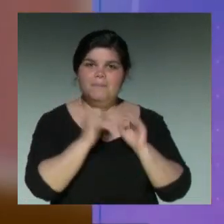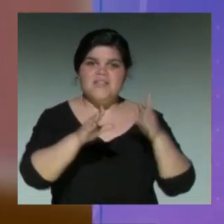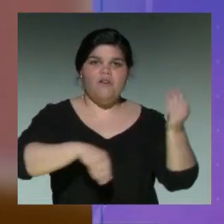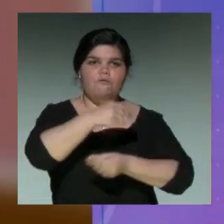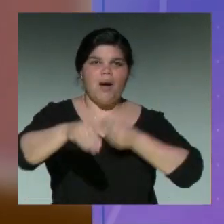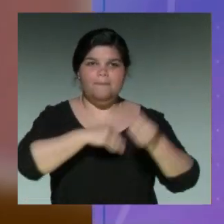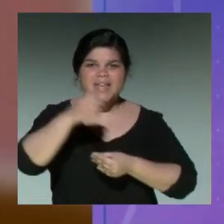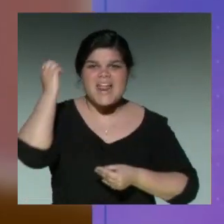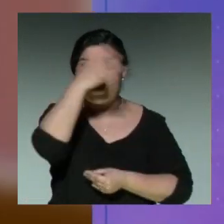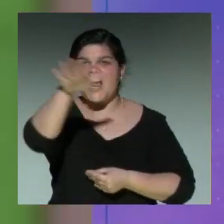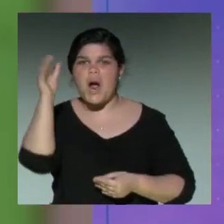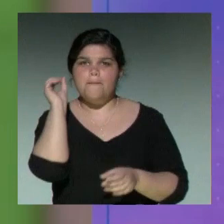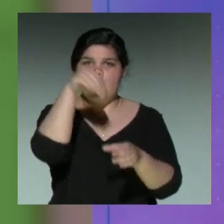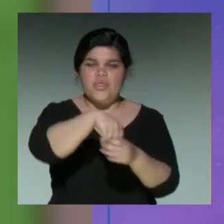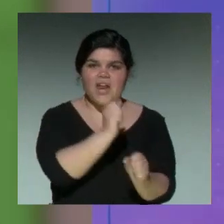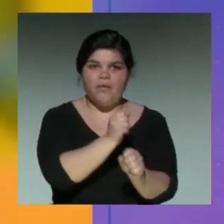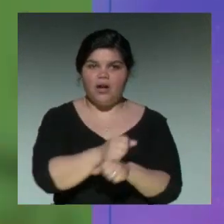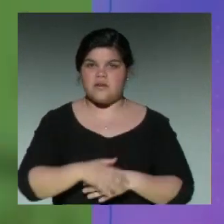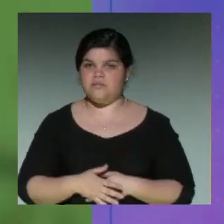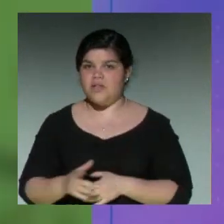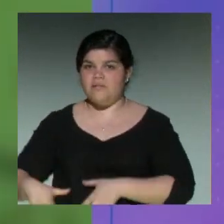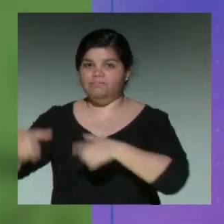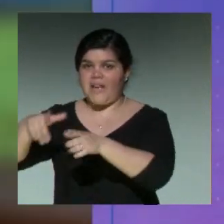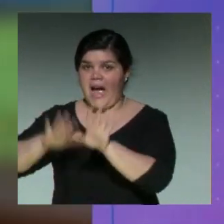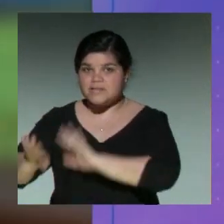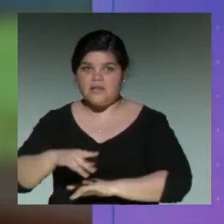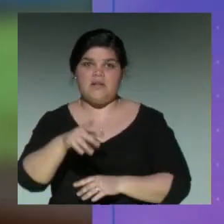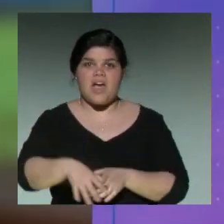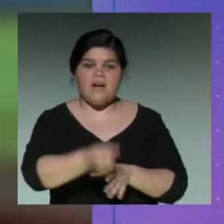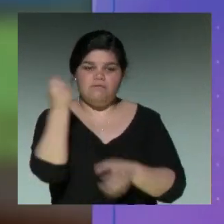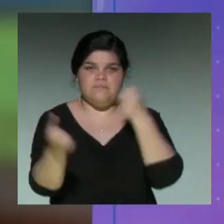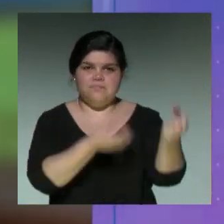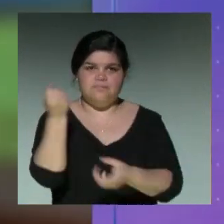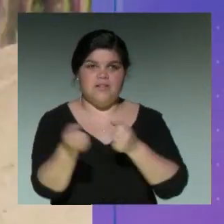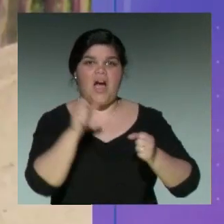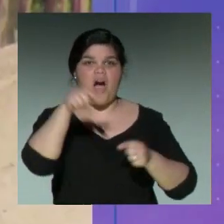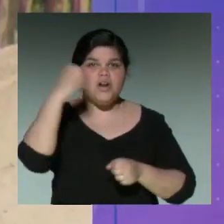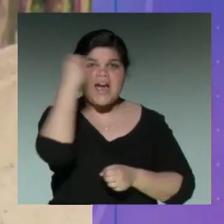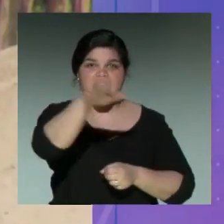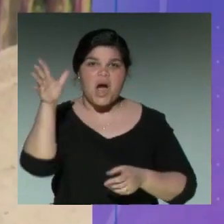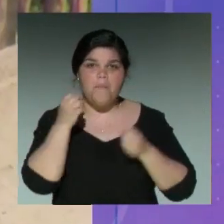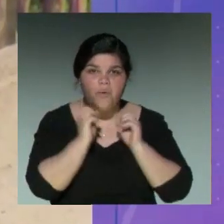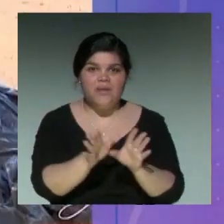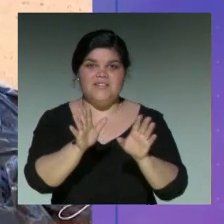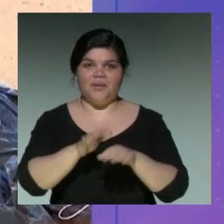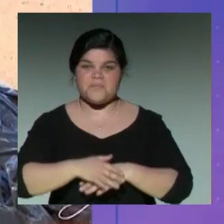familia de humildes campesinos. ¡Haré una letrina! ¡Arrancaré la hierba! ¡Demos paso a la agricultura!